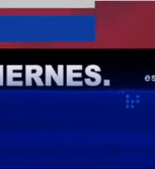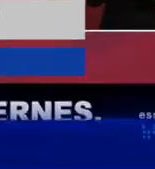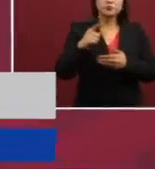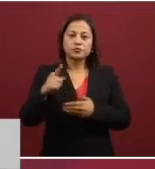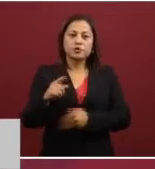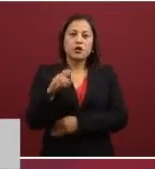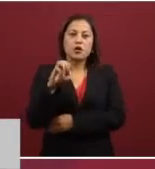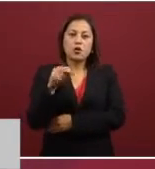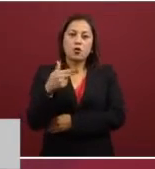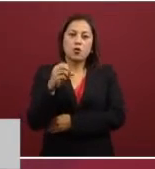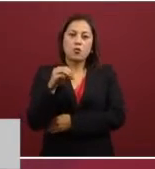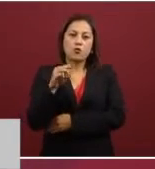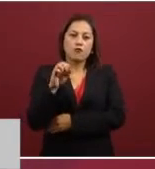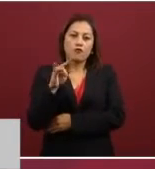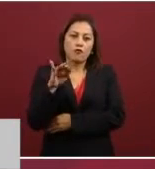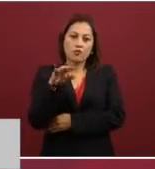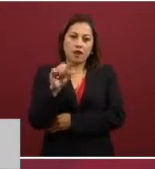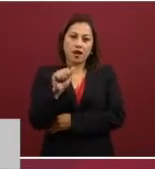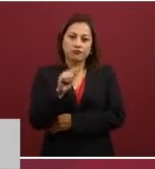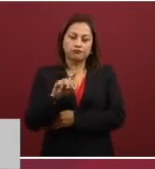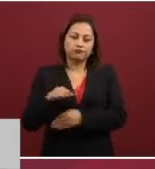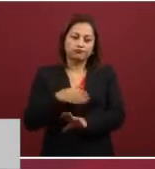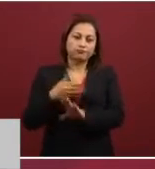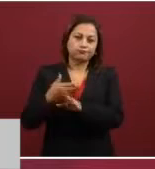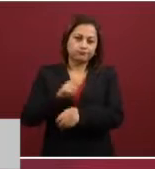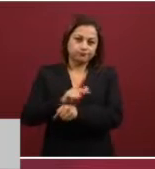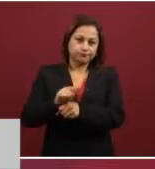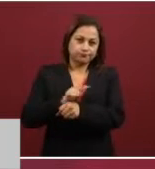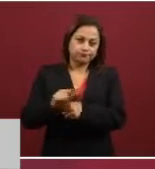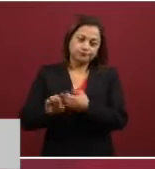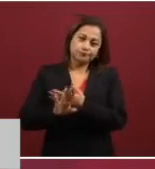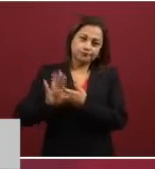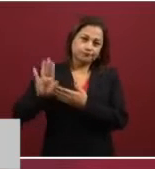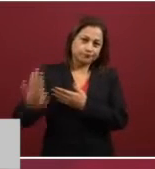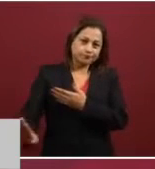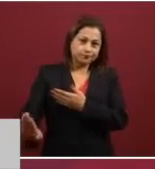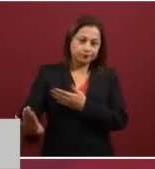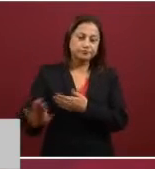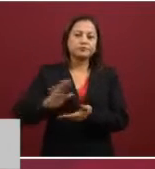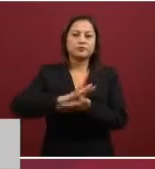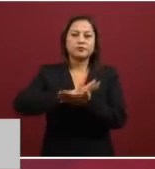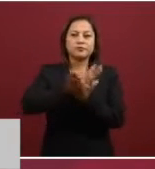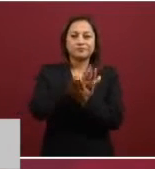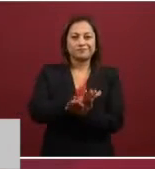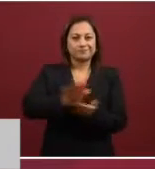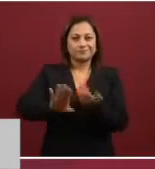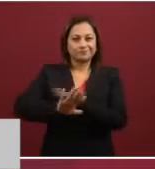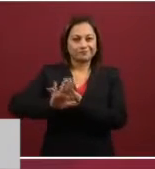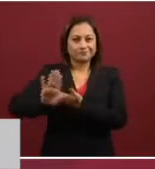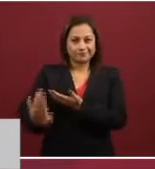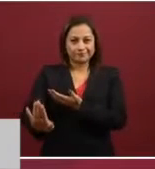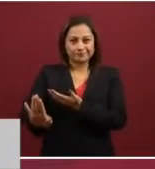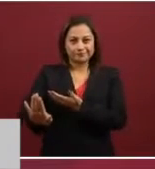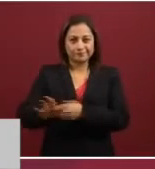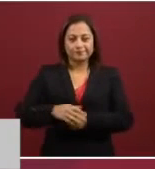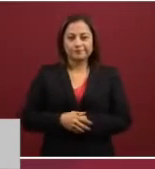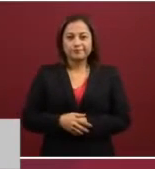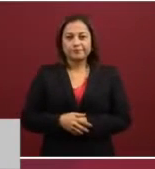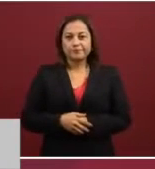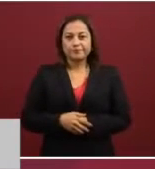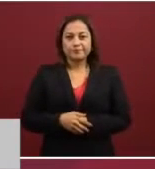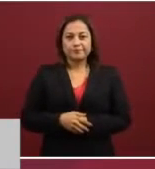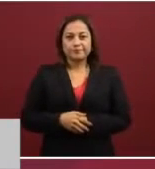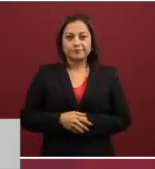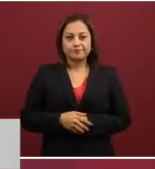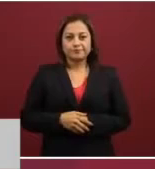homofobia. El día de hoy el presidente informa que como parte de la construcción de un gobierno auténticamente demócrata y el sustento principal de